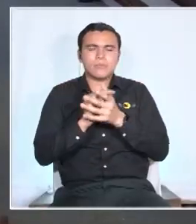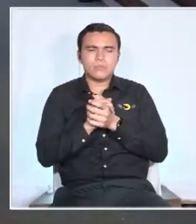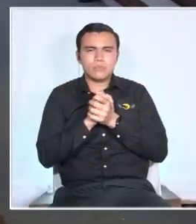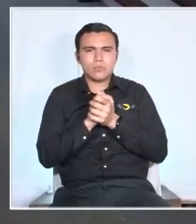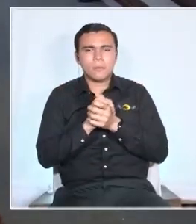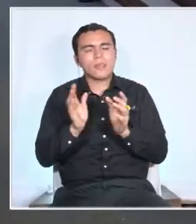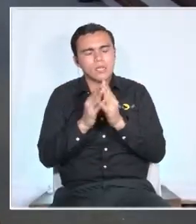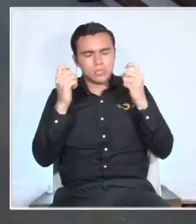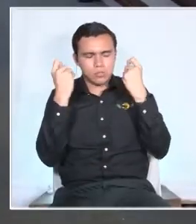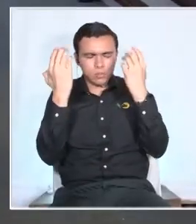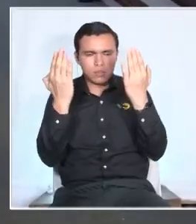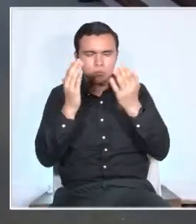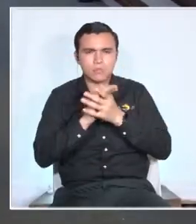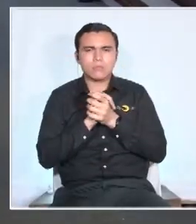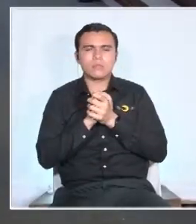Aleluya.